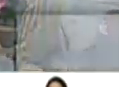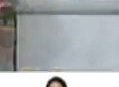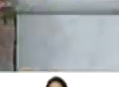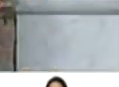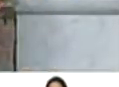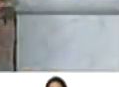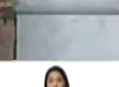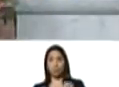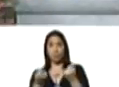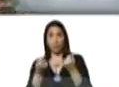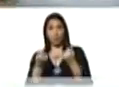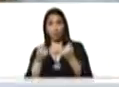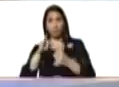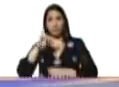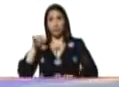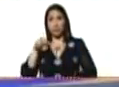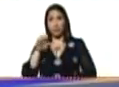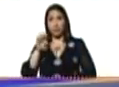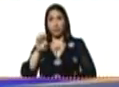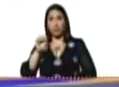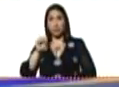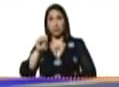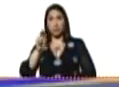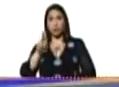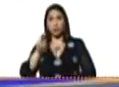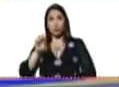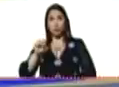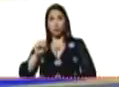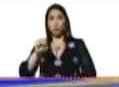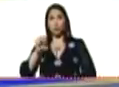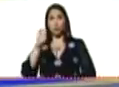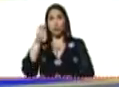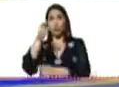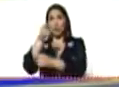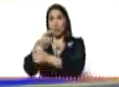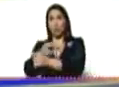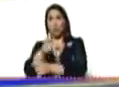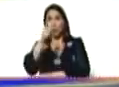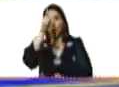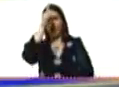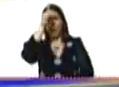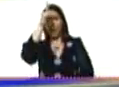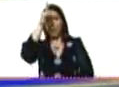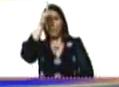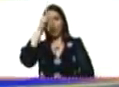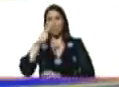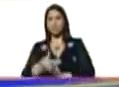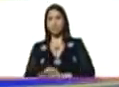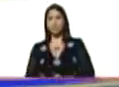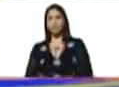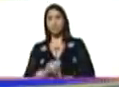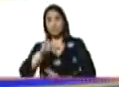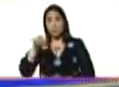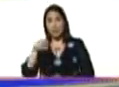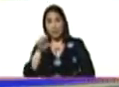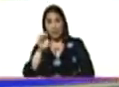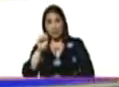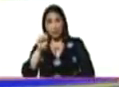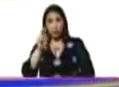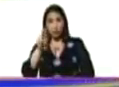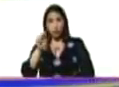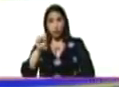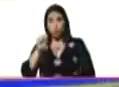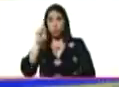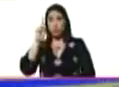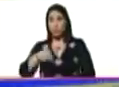el economista Jesús Faría, graduado en Alemania. Jesús Faría también estuvo en Alemania, Néstor